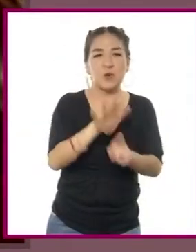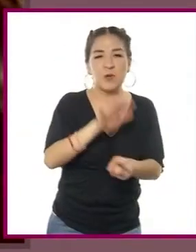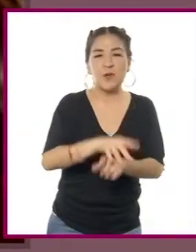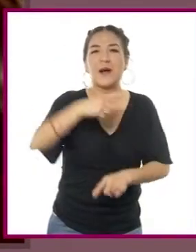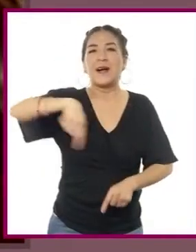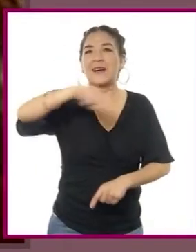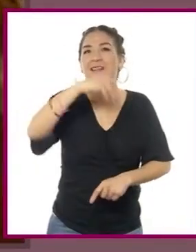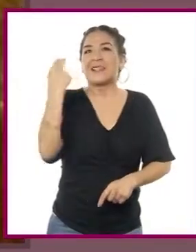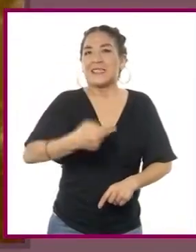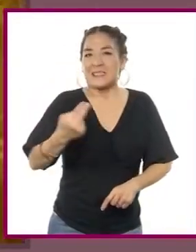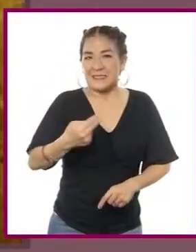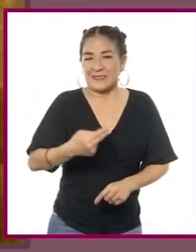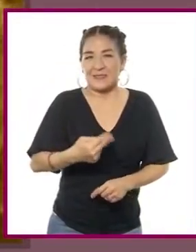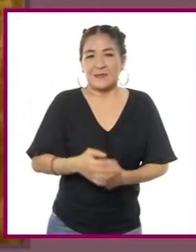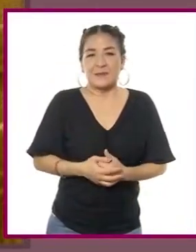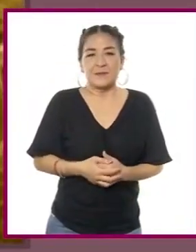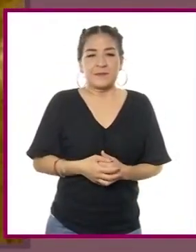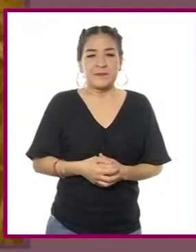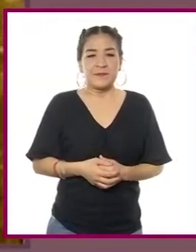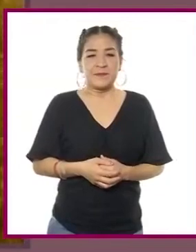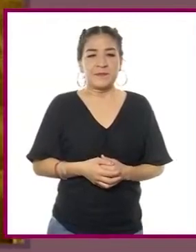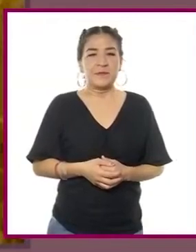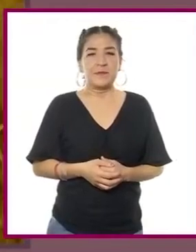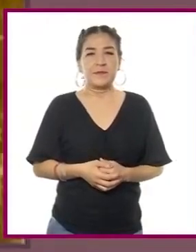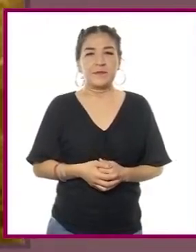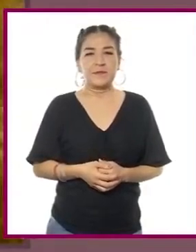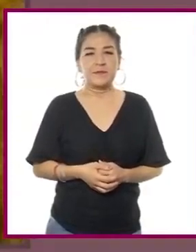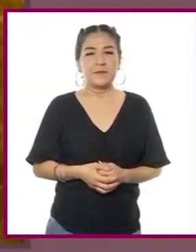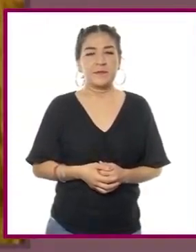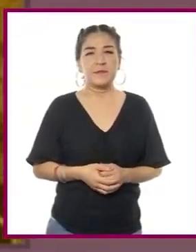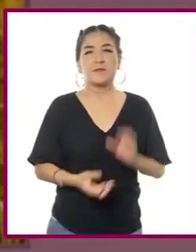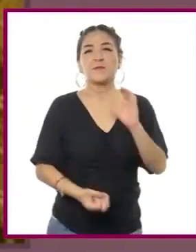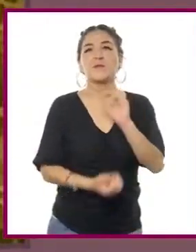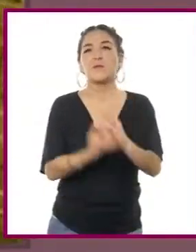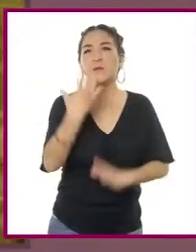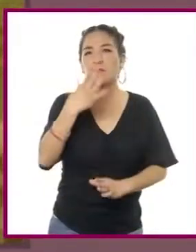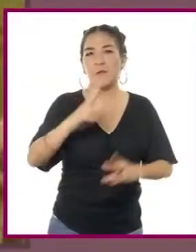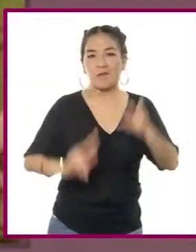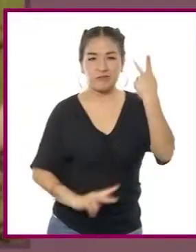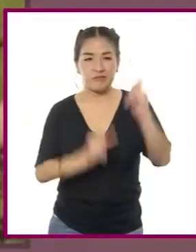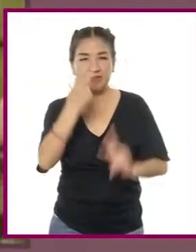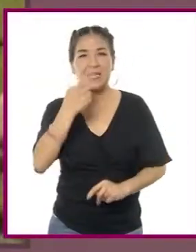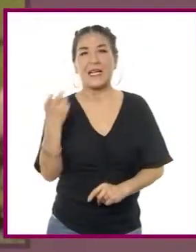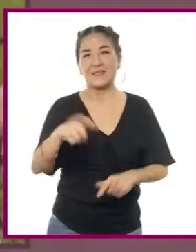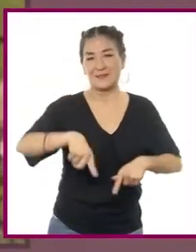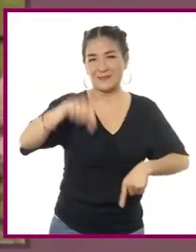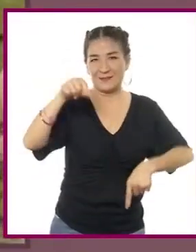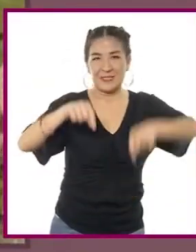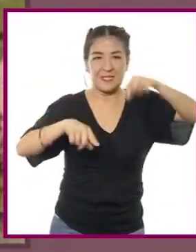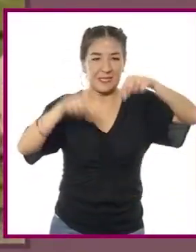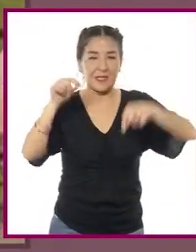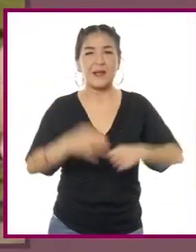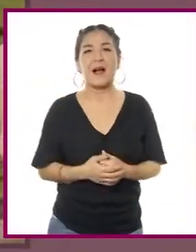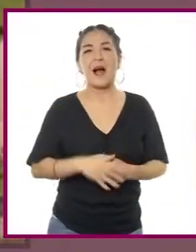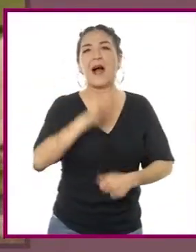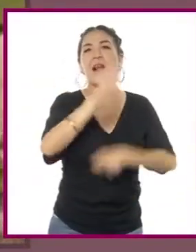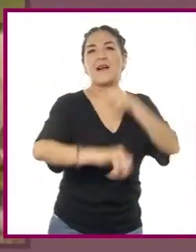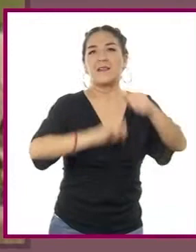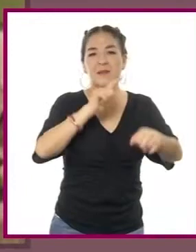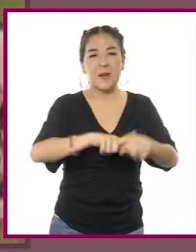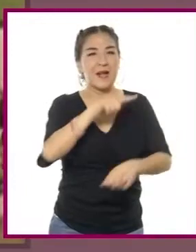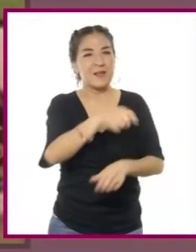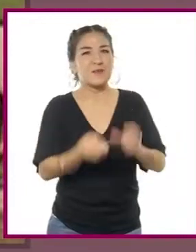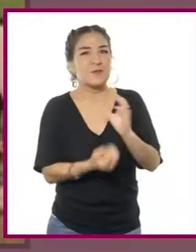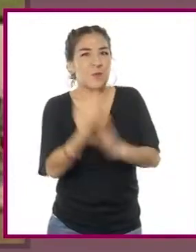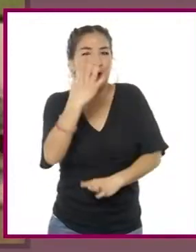de esto. Aparecen un nuevo cultivo como el trigo. Aparece un animal que no existía antes como